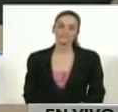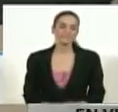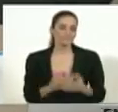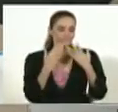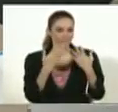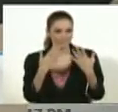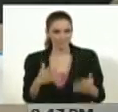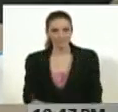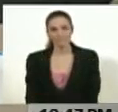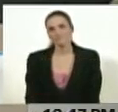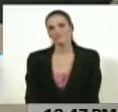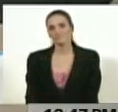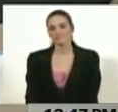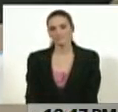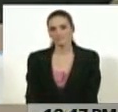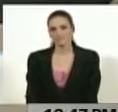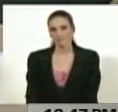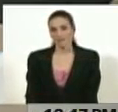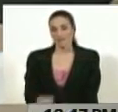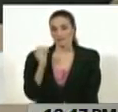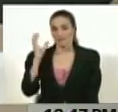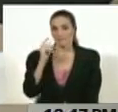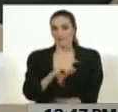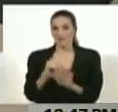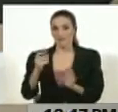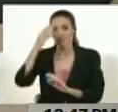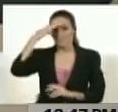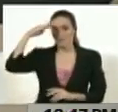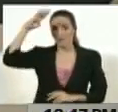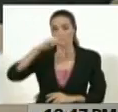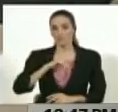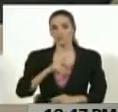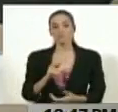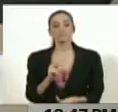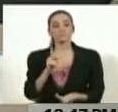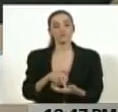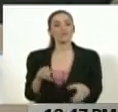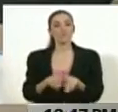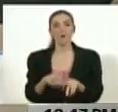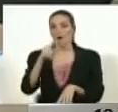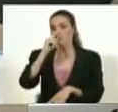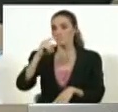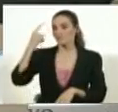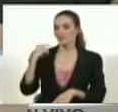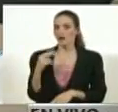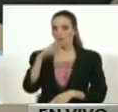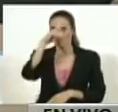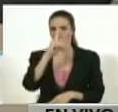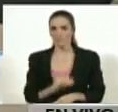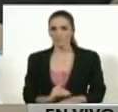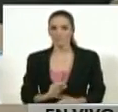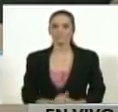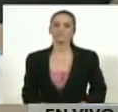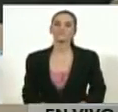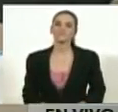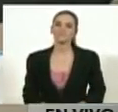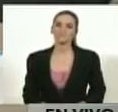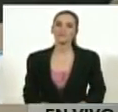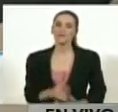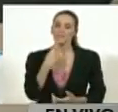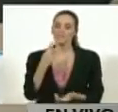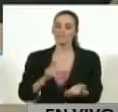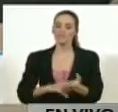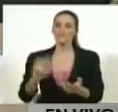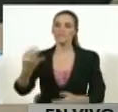madelen a la asamblea general de México nosotros iremos como fuimos el año pasado a República Dominicana a llevar la